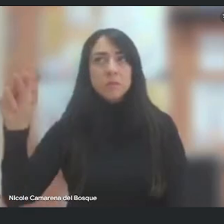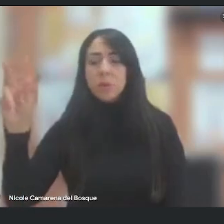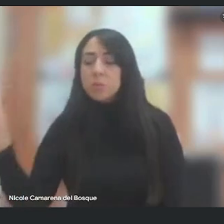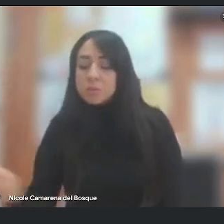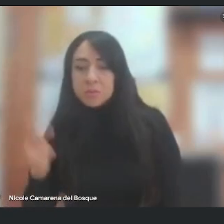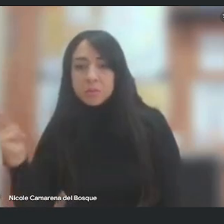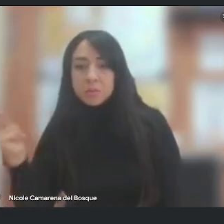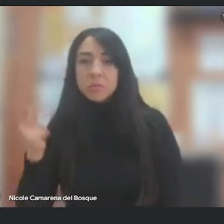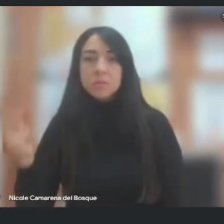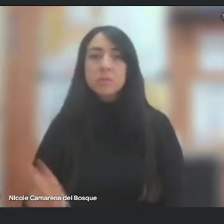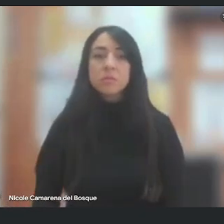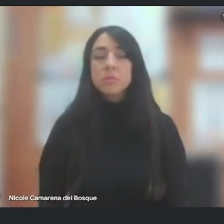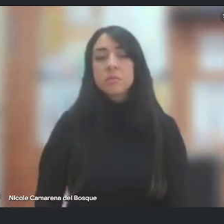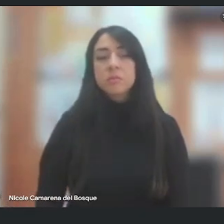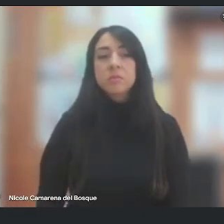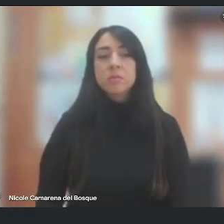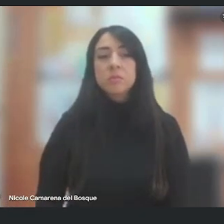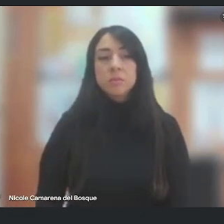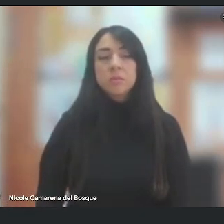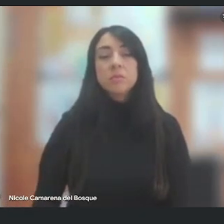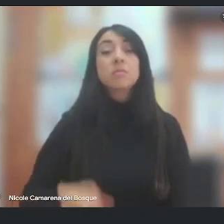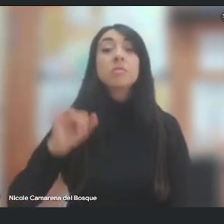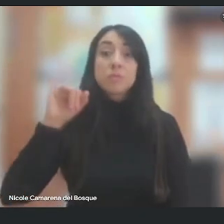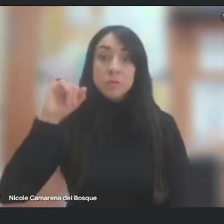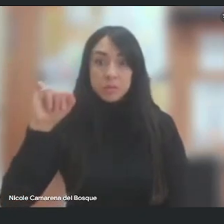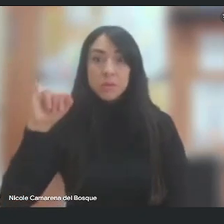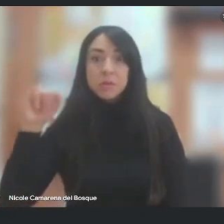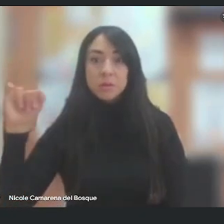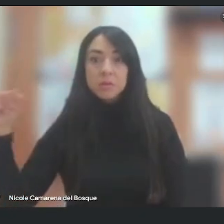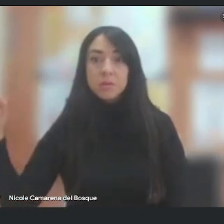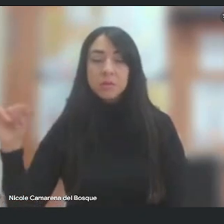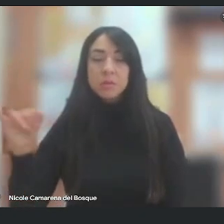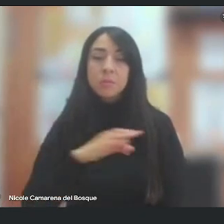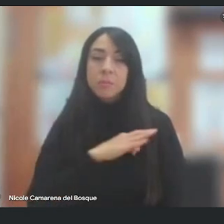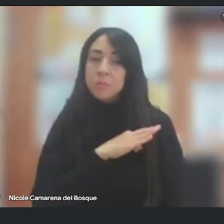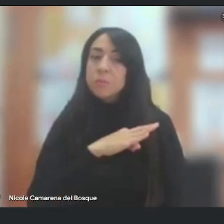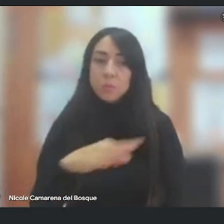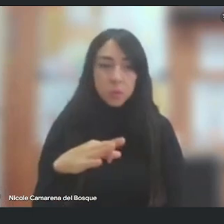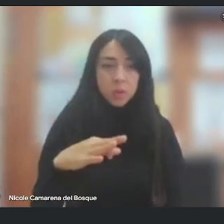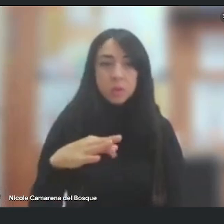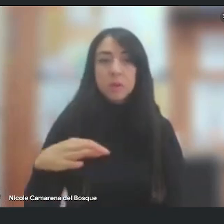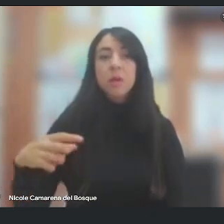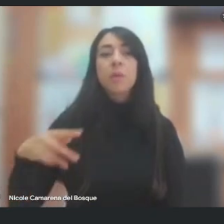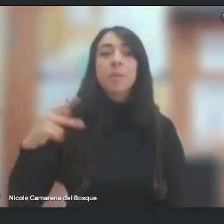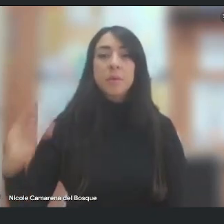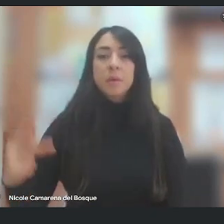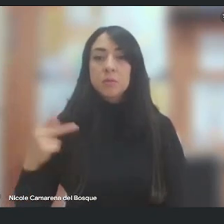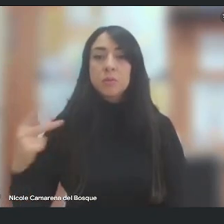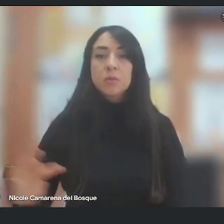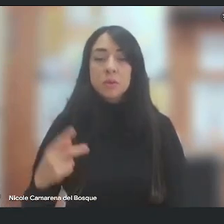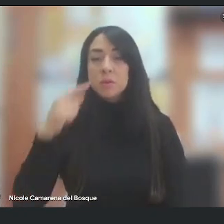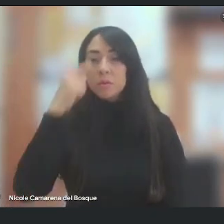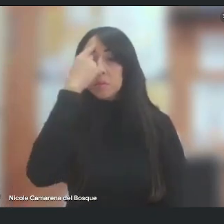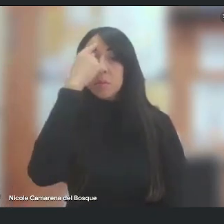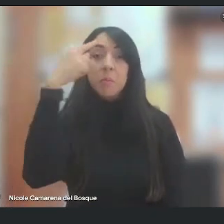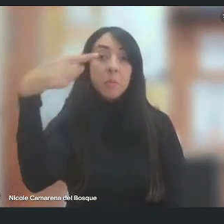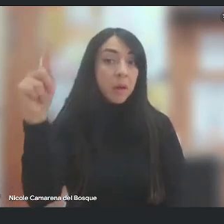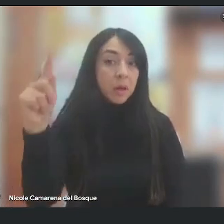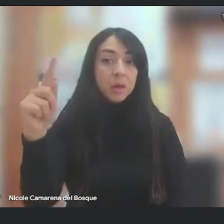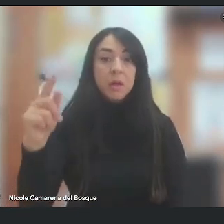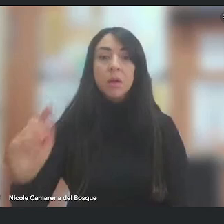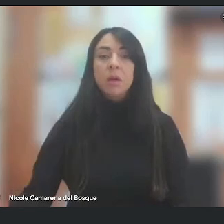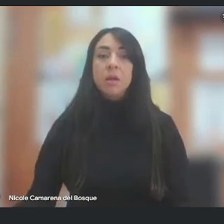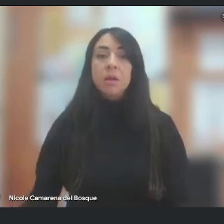que dotar de habilidades sociales que les permita resolver problemas, situaciones, así como tomar sus